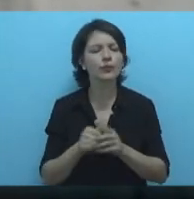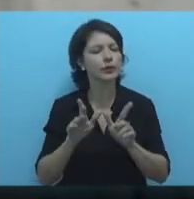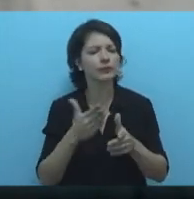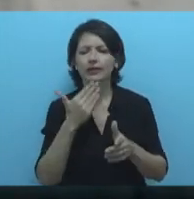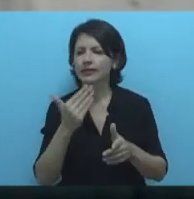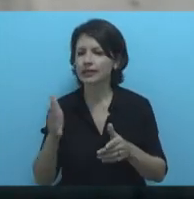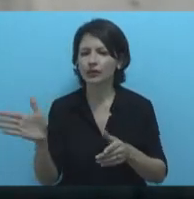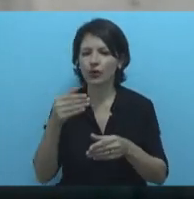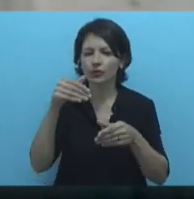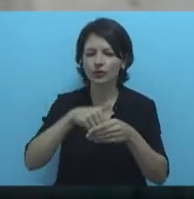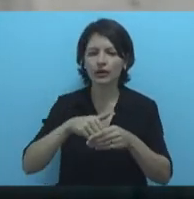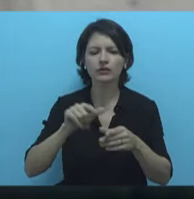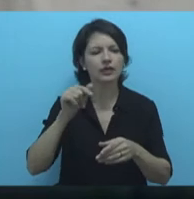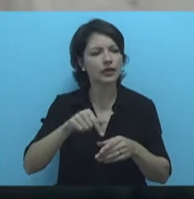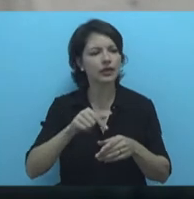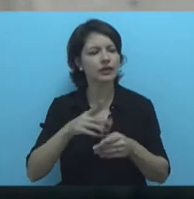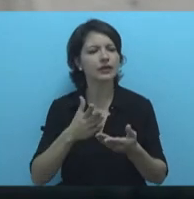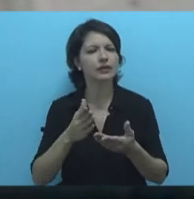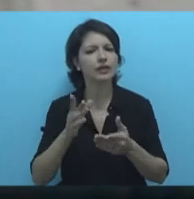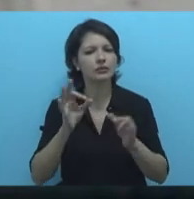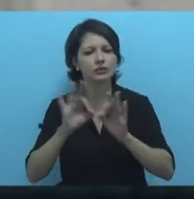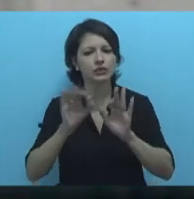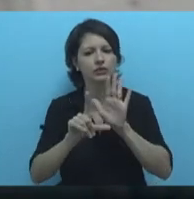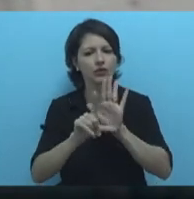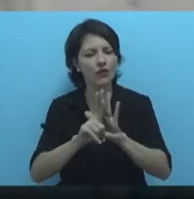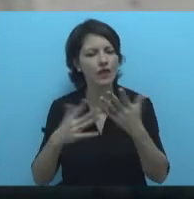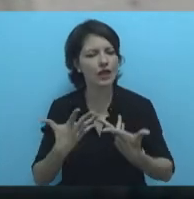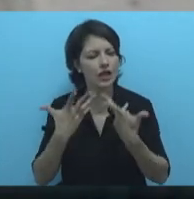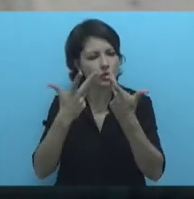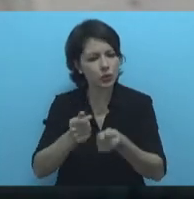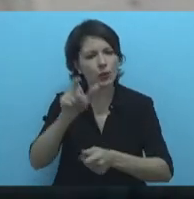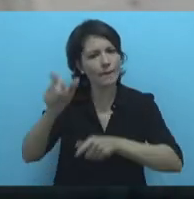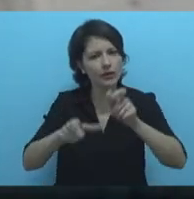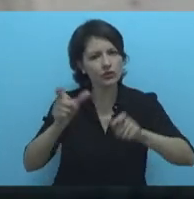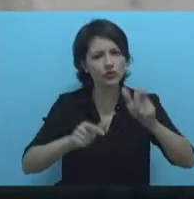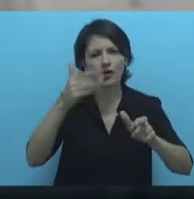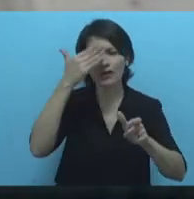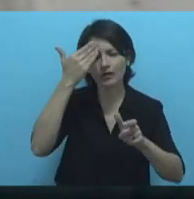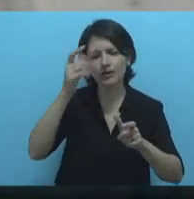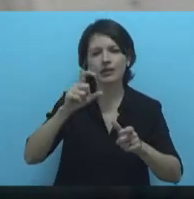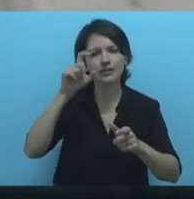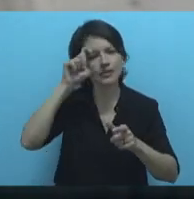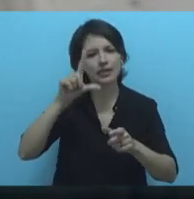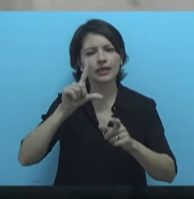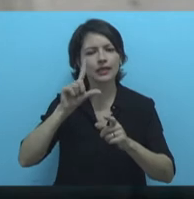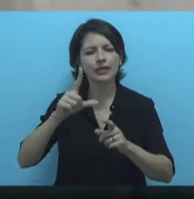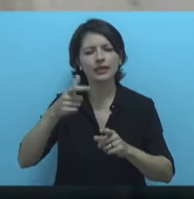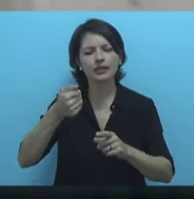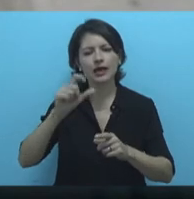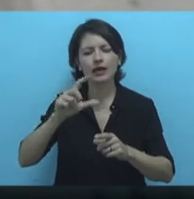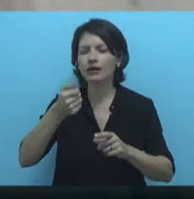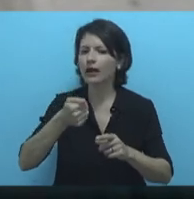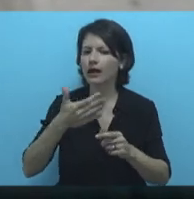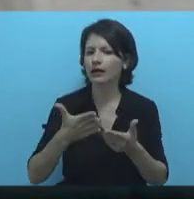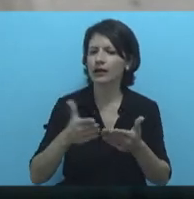que esta es una gran herramienta que estamos brindando para aquellas personas que padecen esta enfermedad porque -según duda vamos a colaborar en